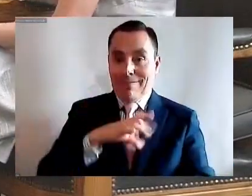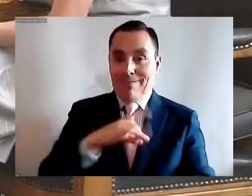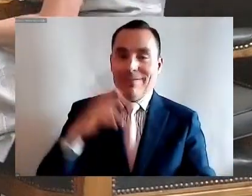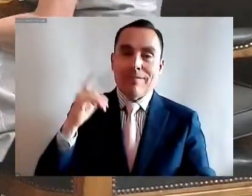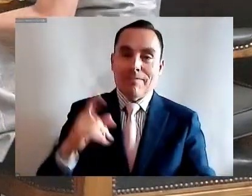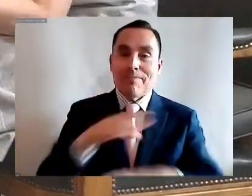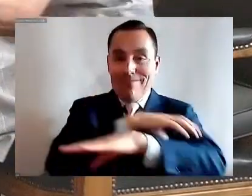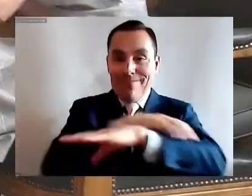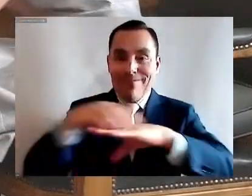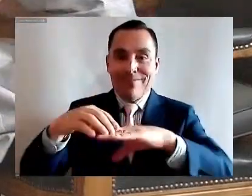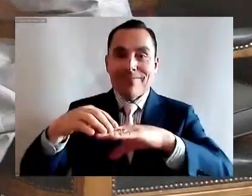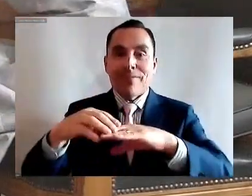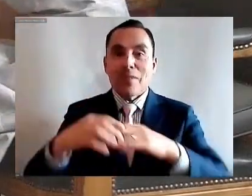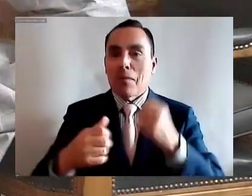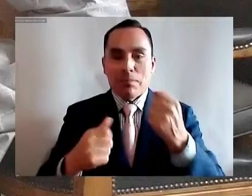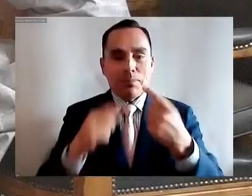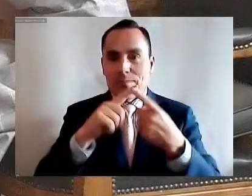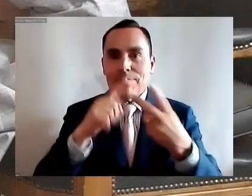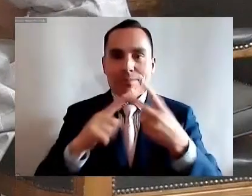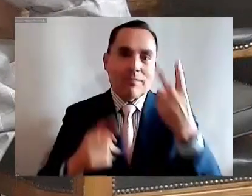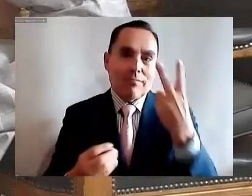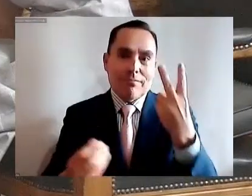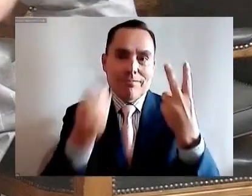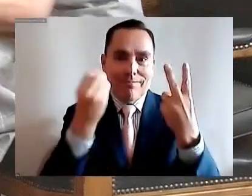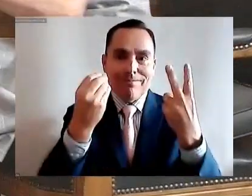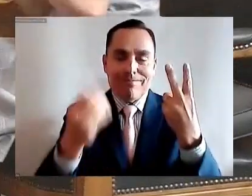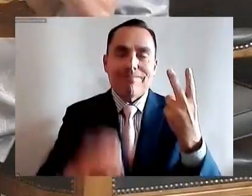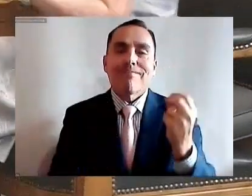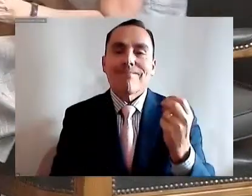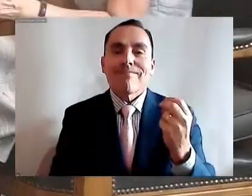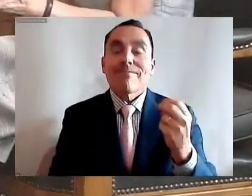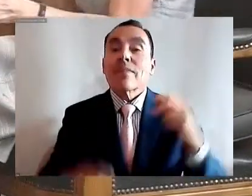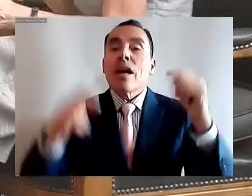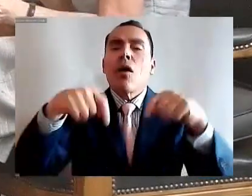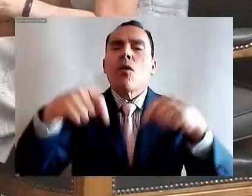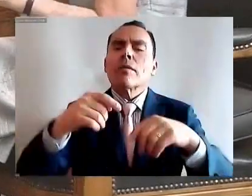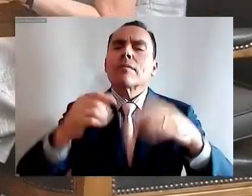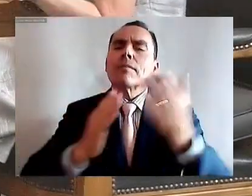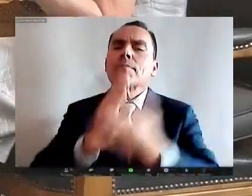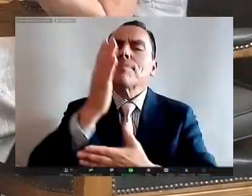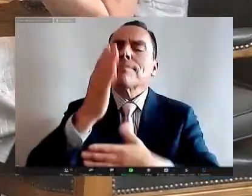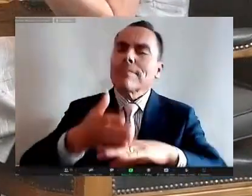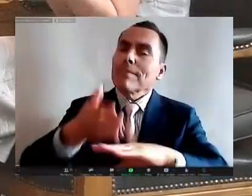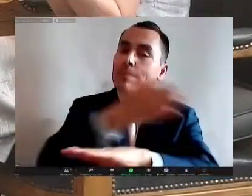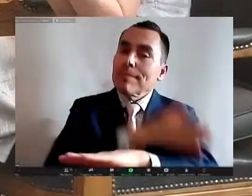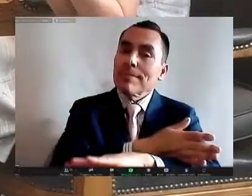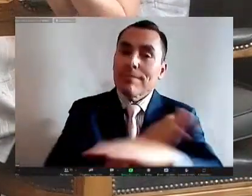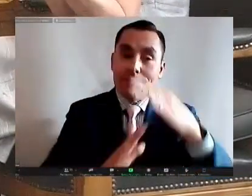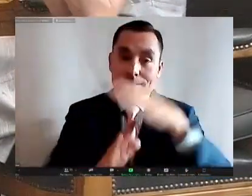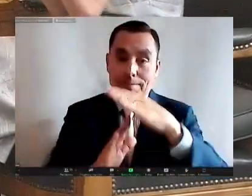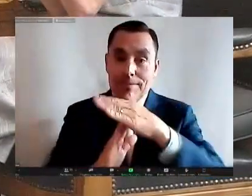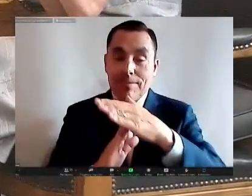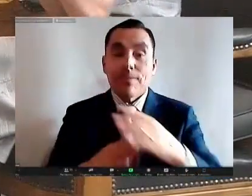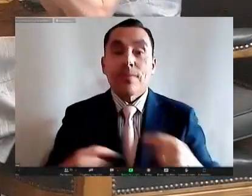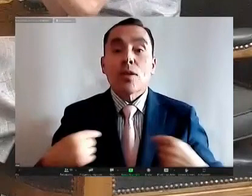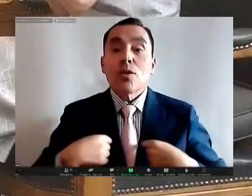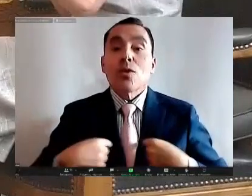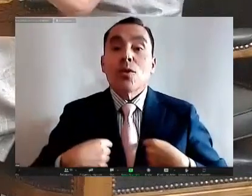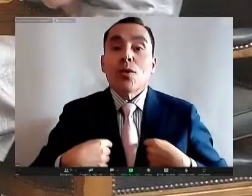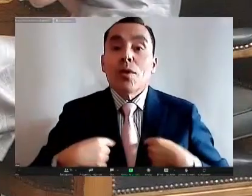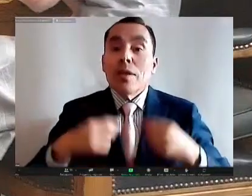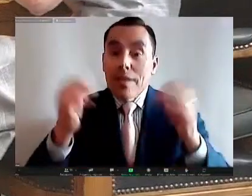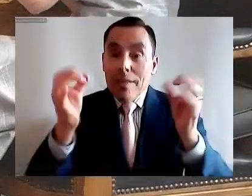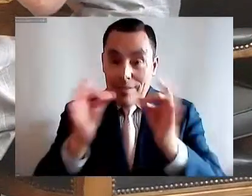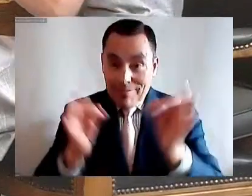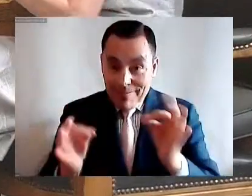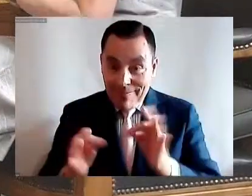Excelentes panelistas, ¿no? Ahora, antes de comenzar con este diálogo, yo quisiera contarles como el contexto